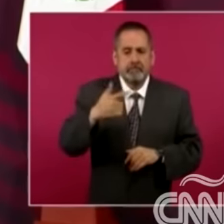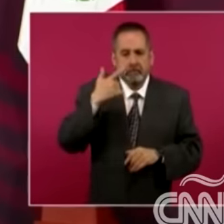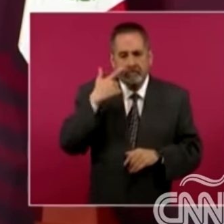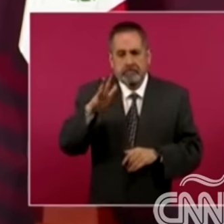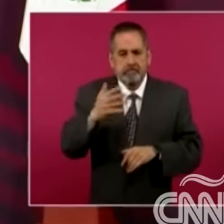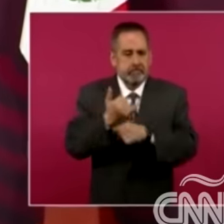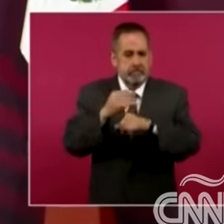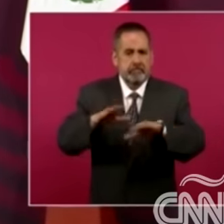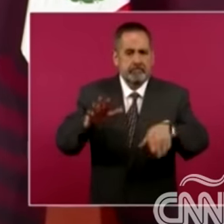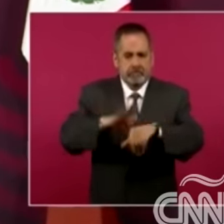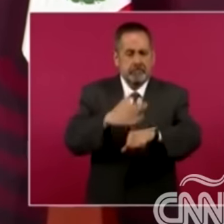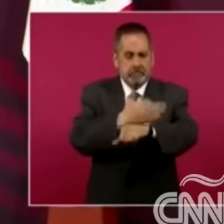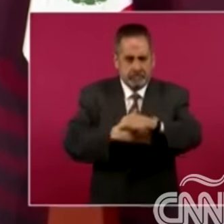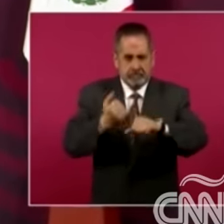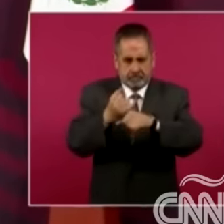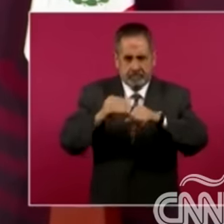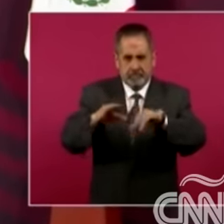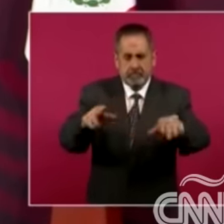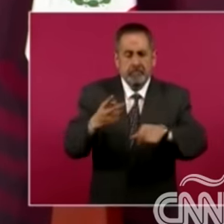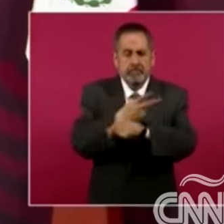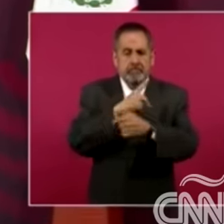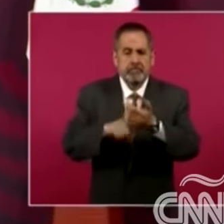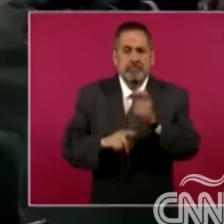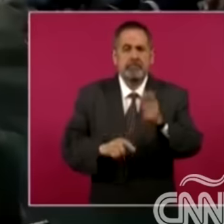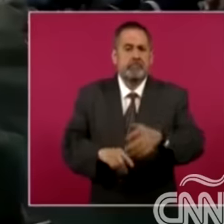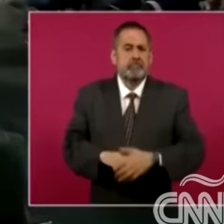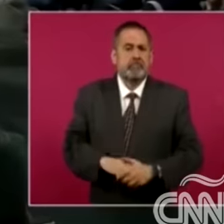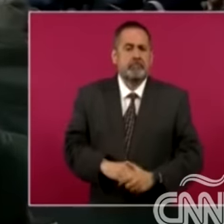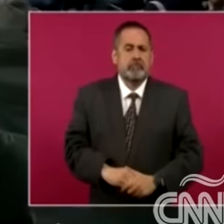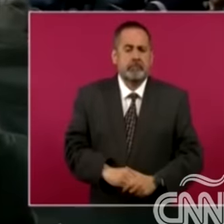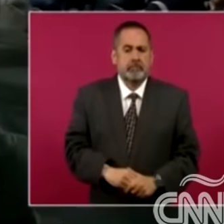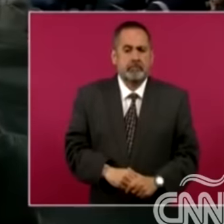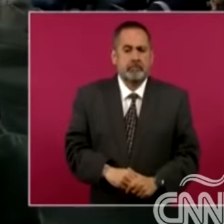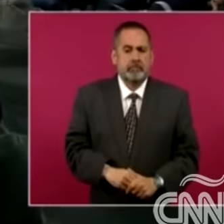a informarles sobre eso.